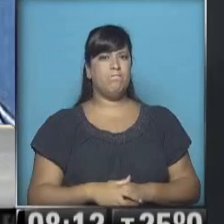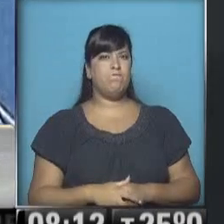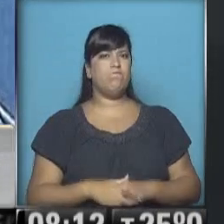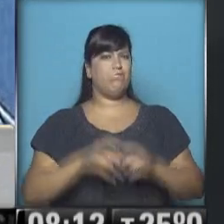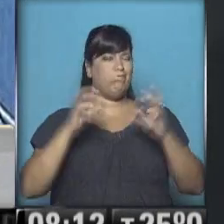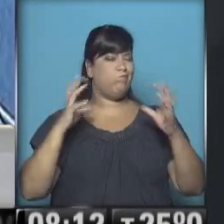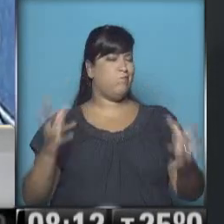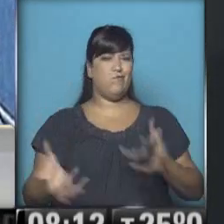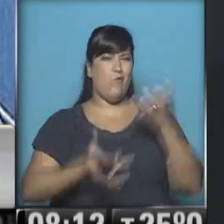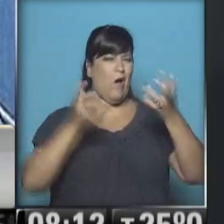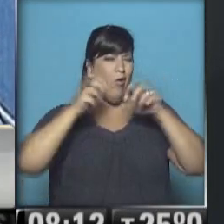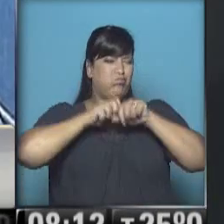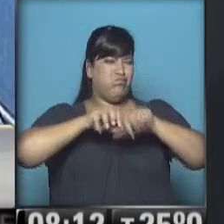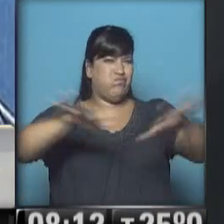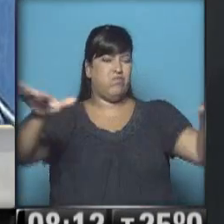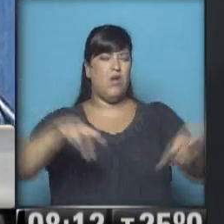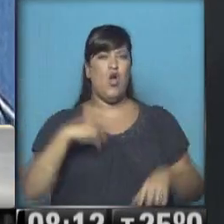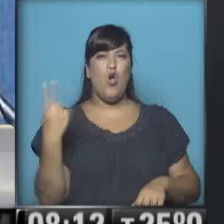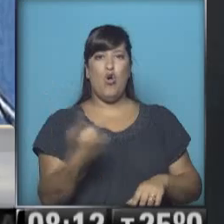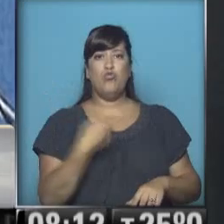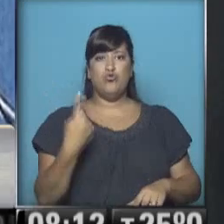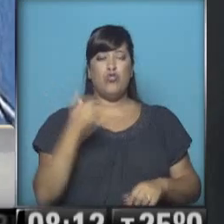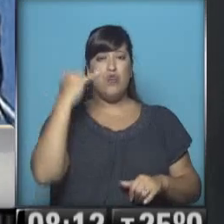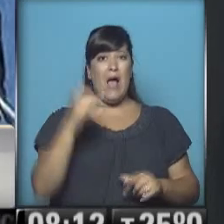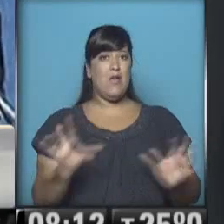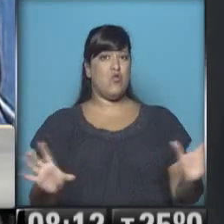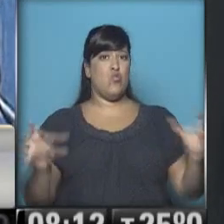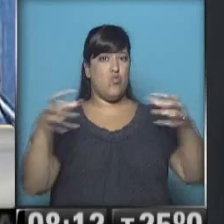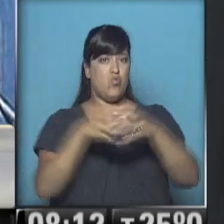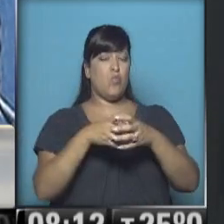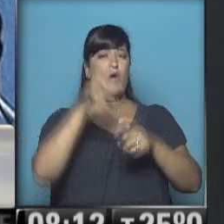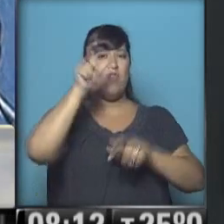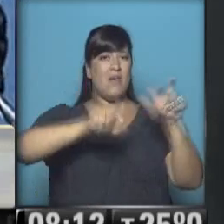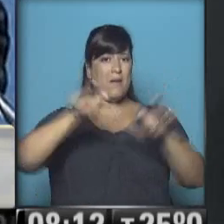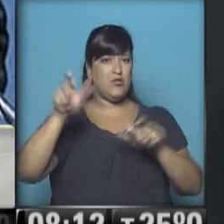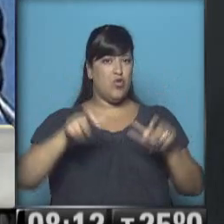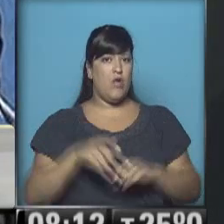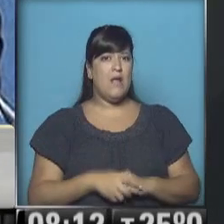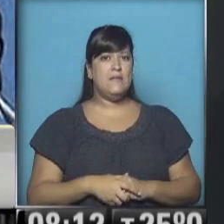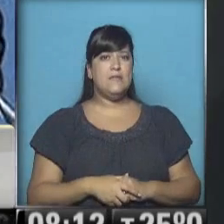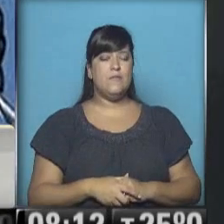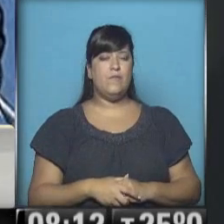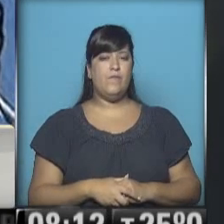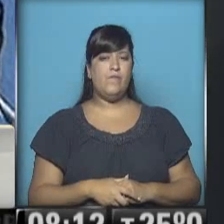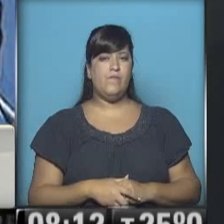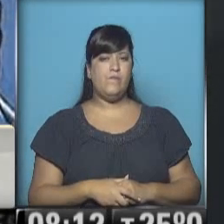el fuego. Nosotros tenemos allí un equipo desde el punto de vista de la